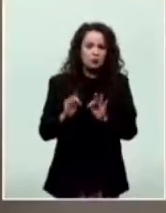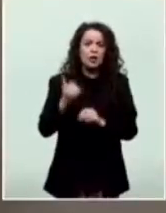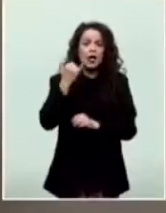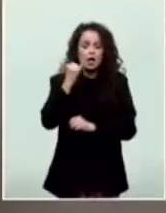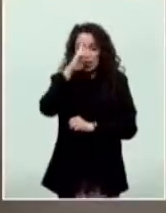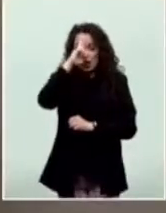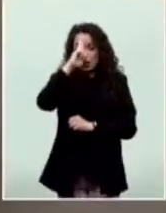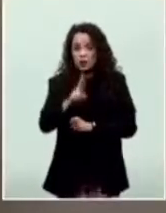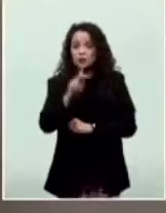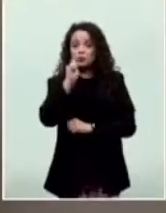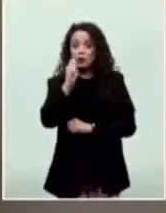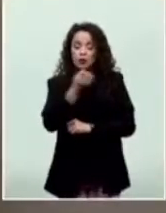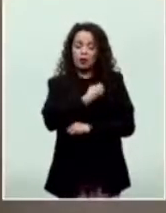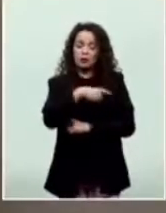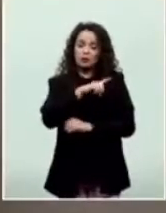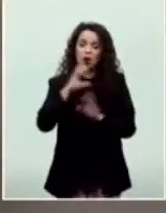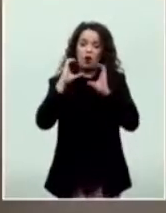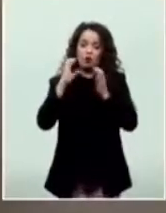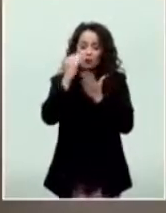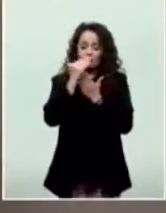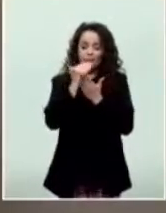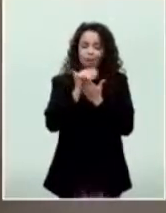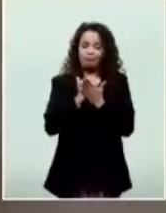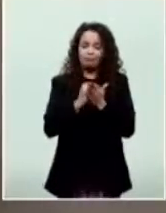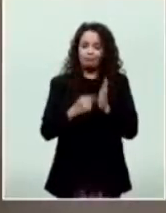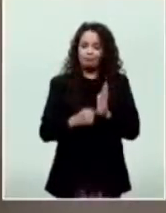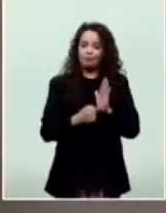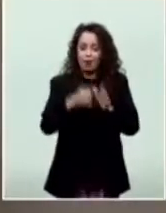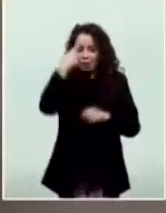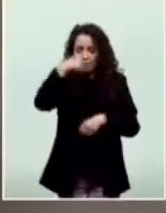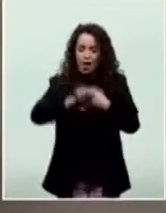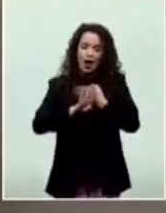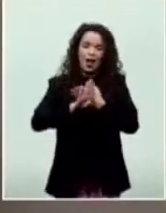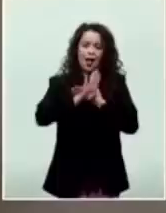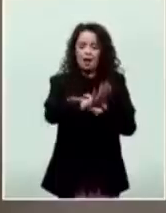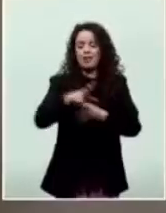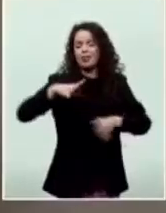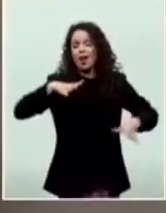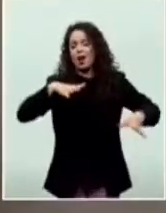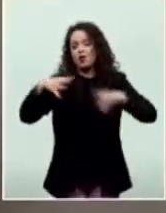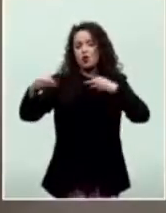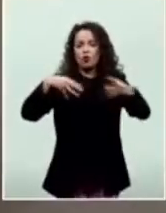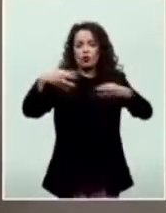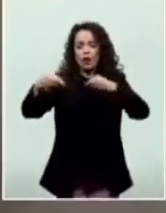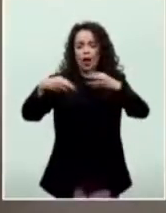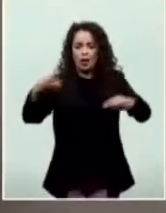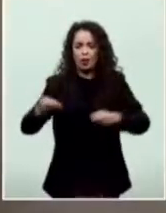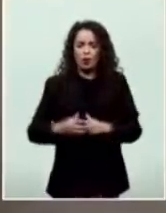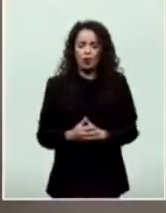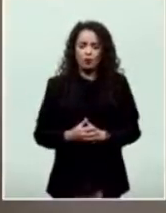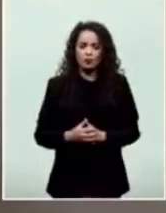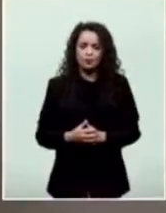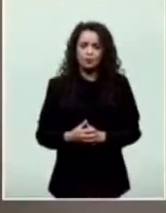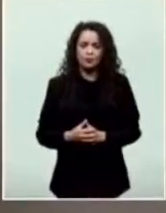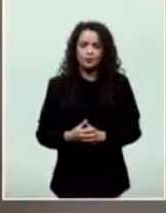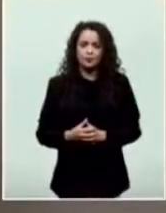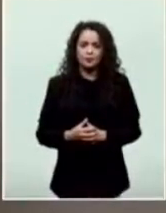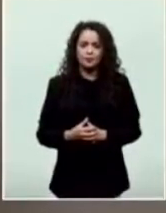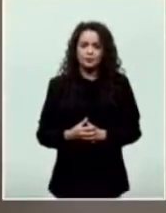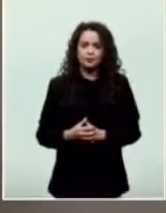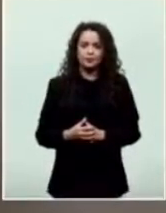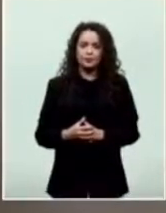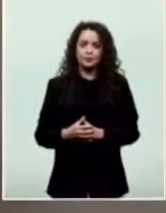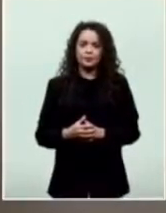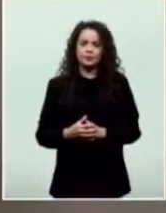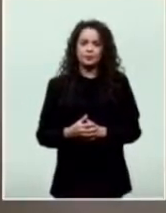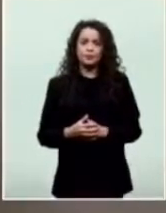los protocolos para tratar de evitar contagios en la medida de lo posible. Entonces, estamos con